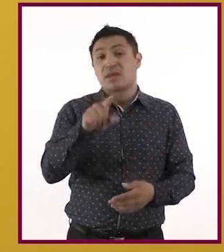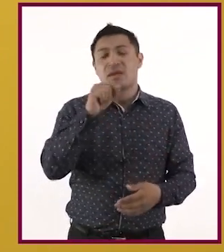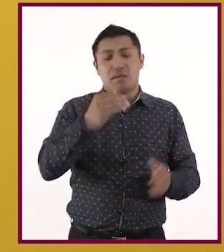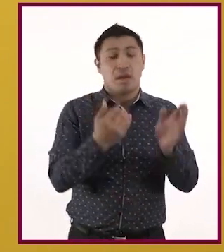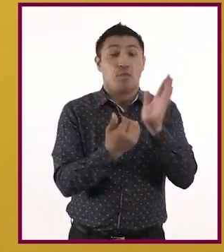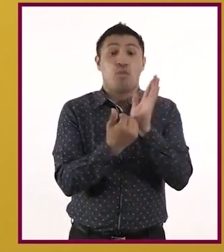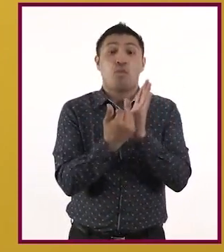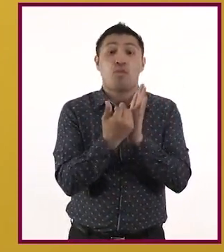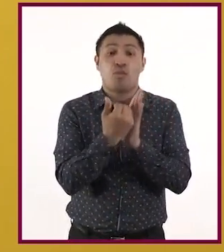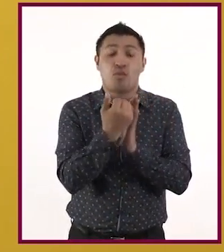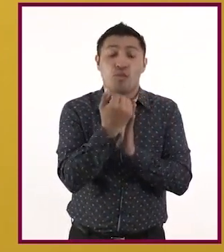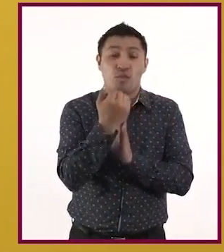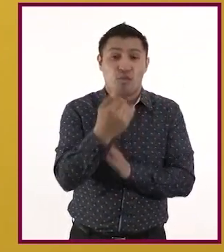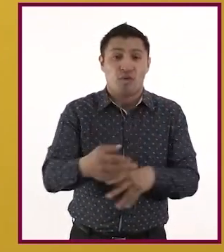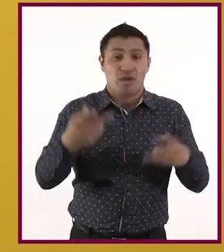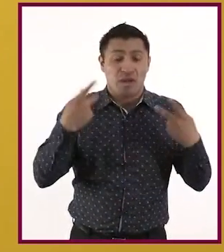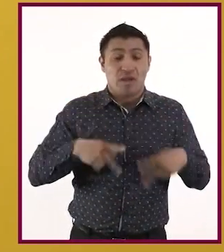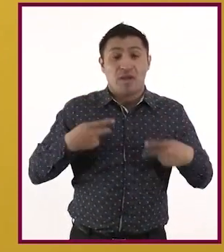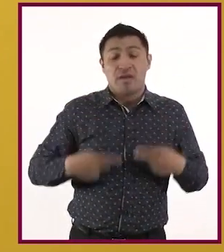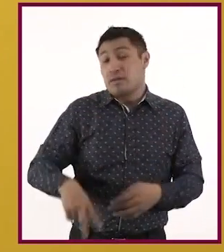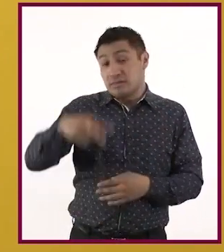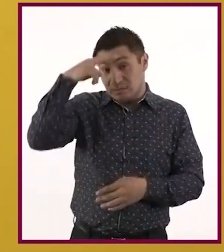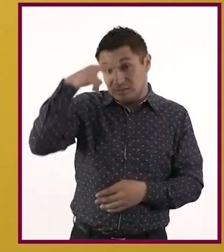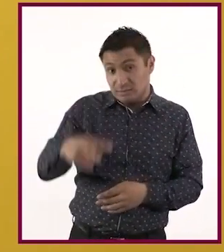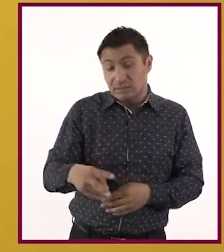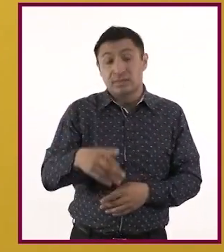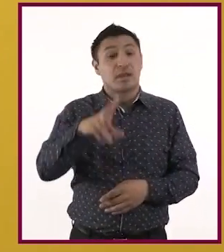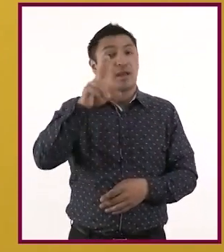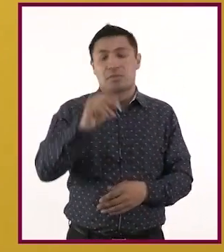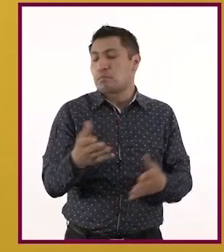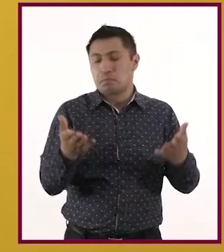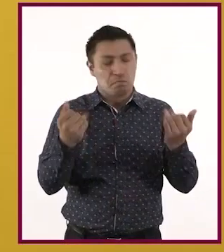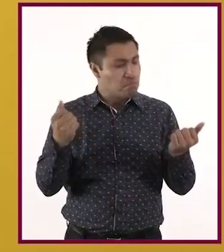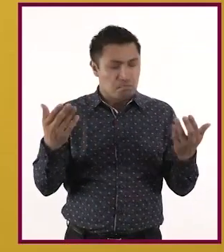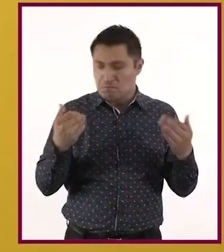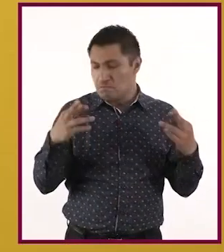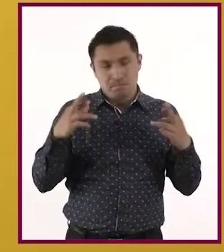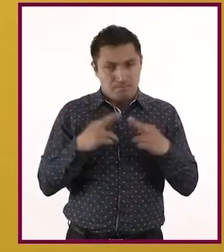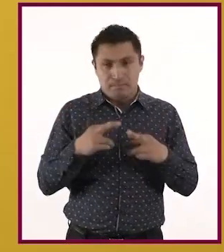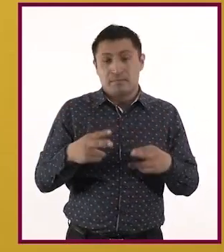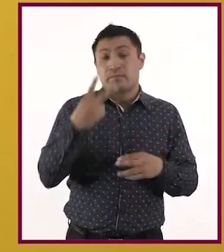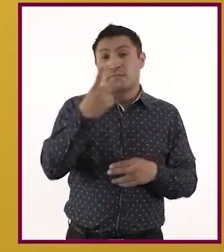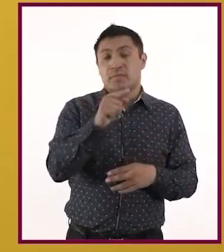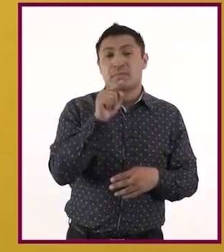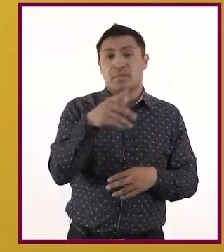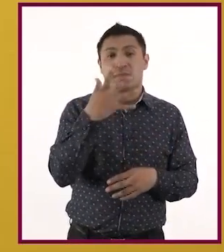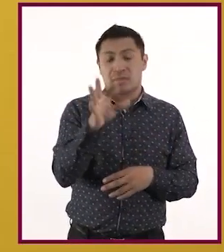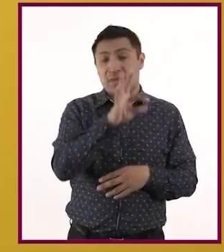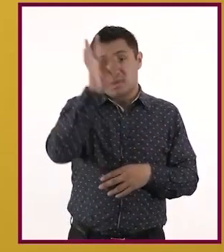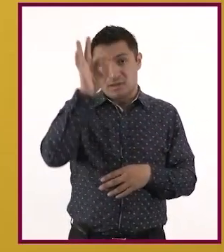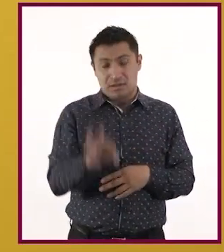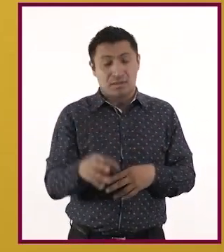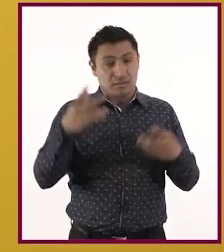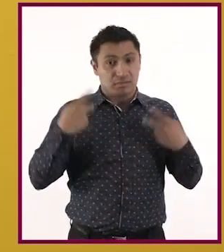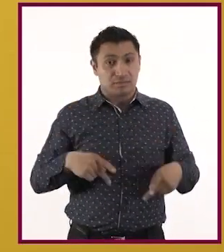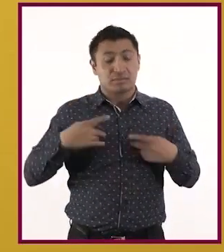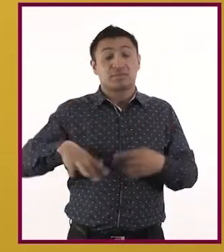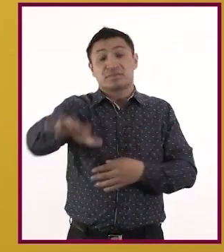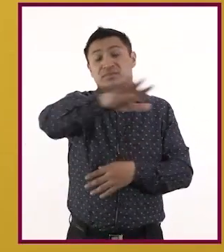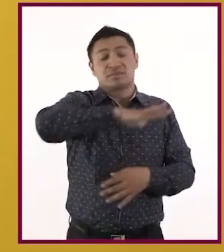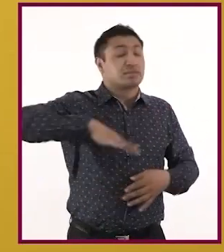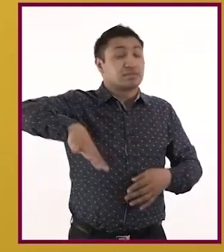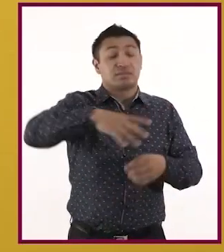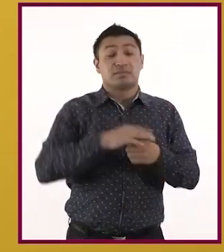aumentó notablemente la cantidad de mexicanas y mexicanos que no tiene religión, siendo el 2.5% de la población